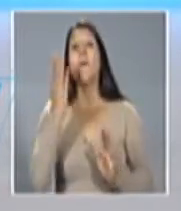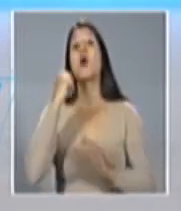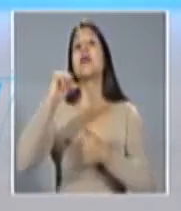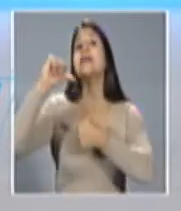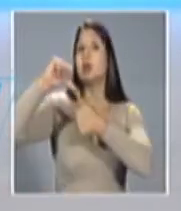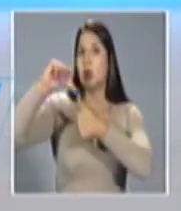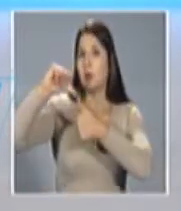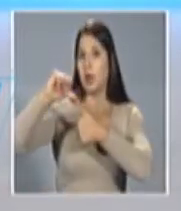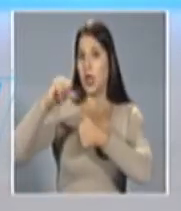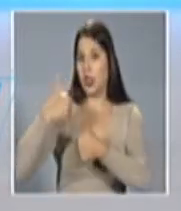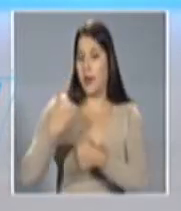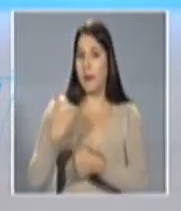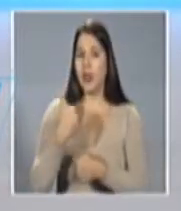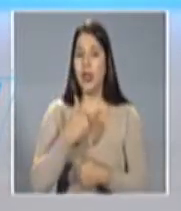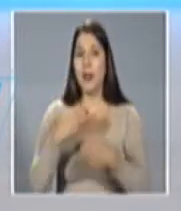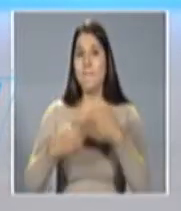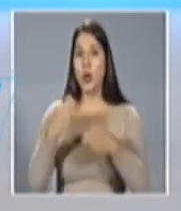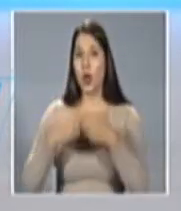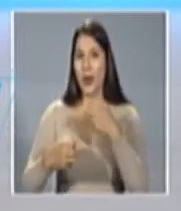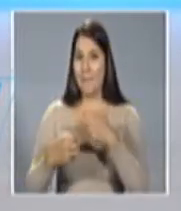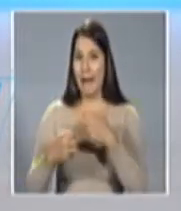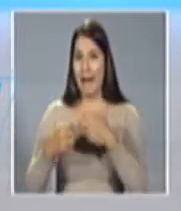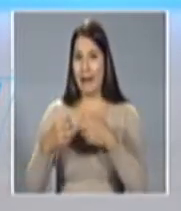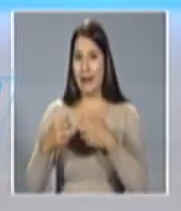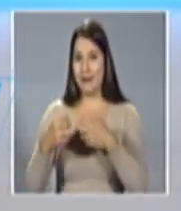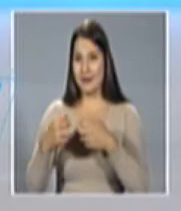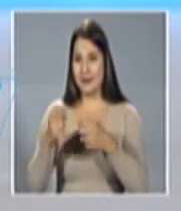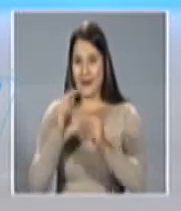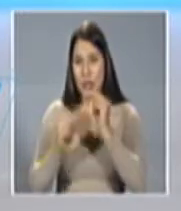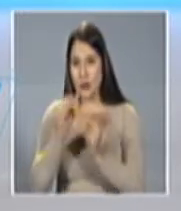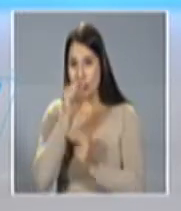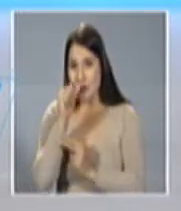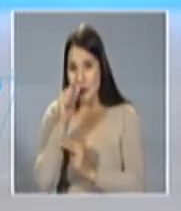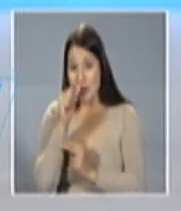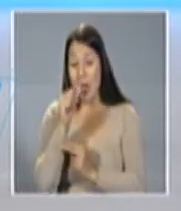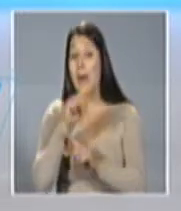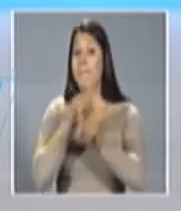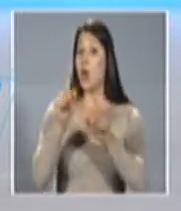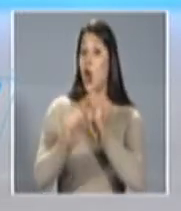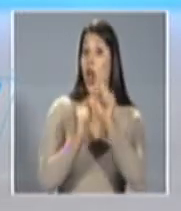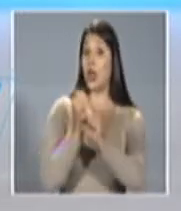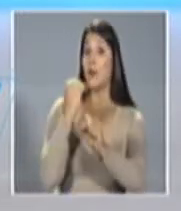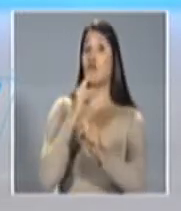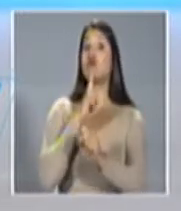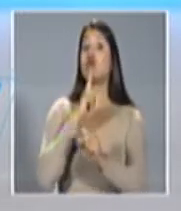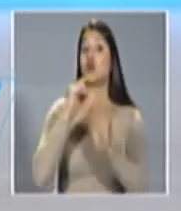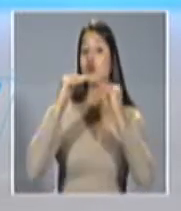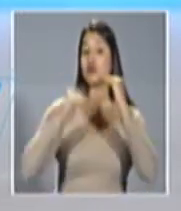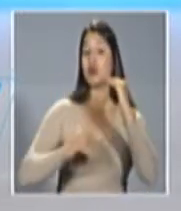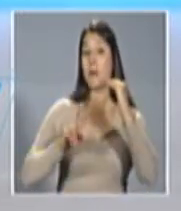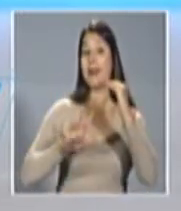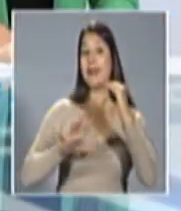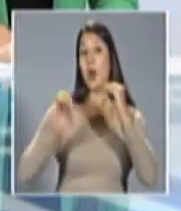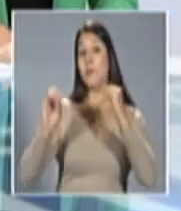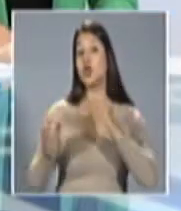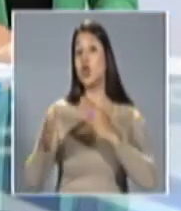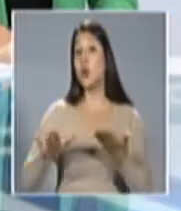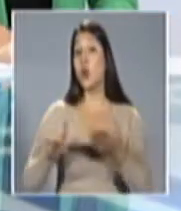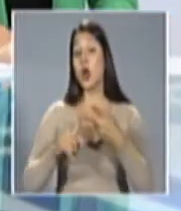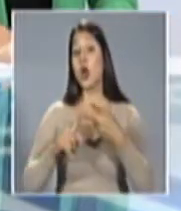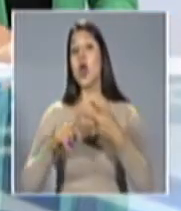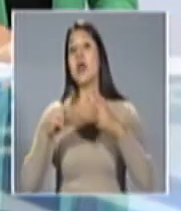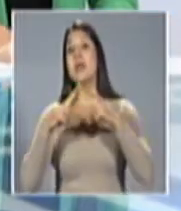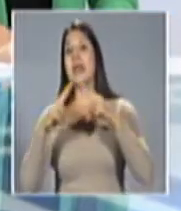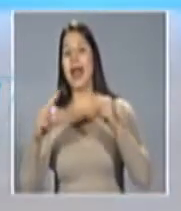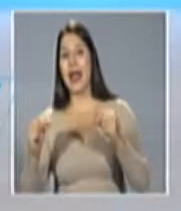problema. Sin embargo, el año pasado, por ejemplo, en Honduras hubo un 25% menos de homicidios. En Guatemala, en El Salvador, inclusive en Nicaragua y en